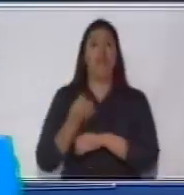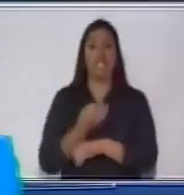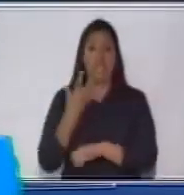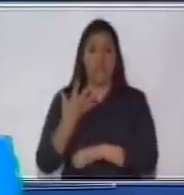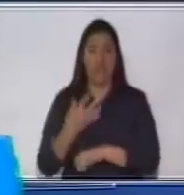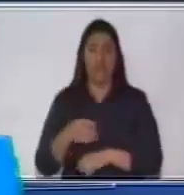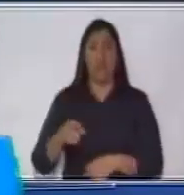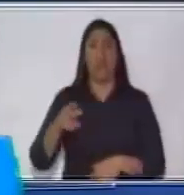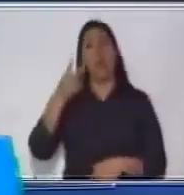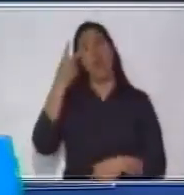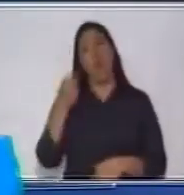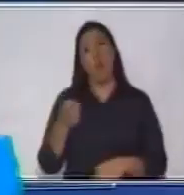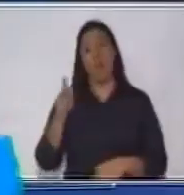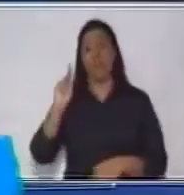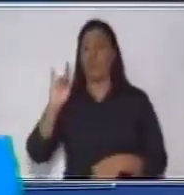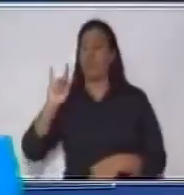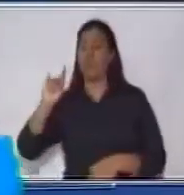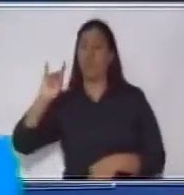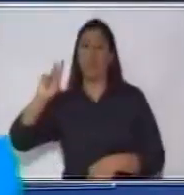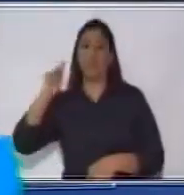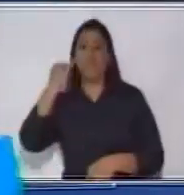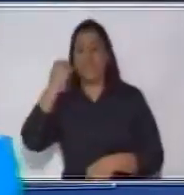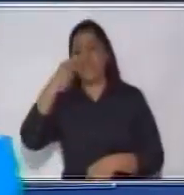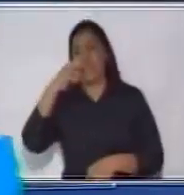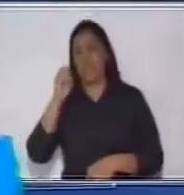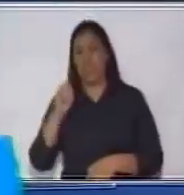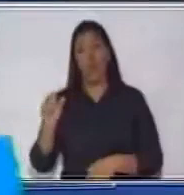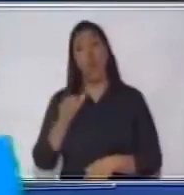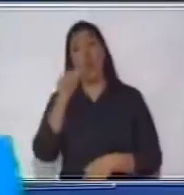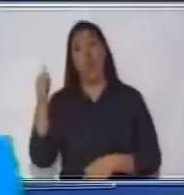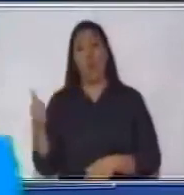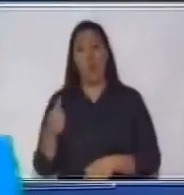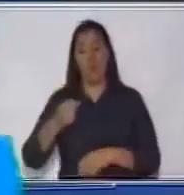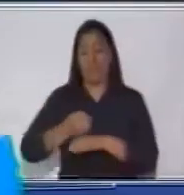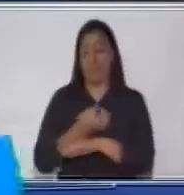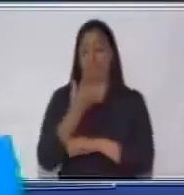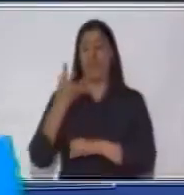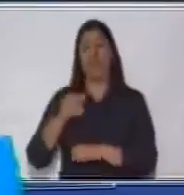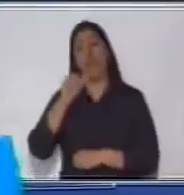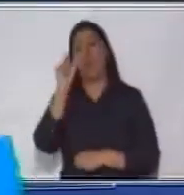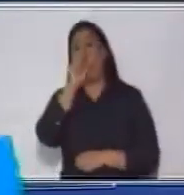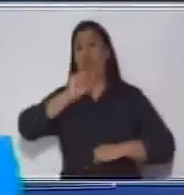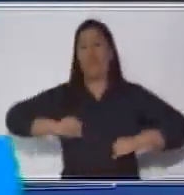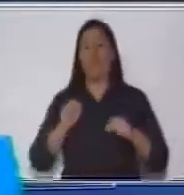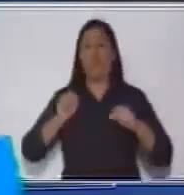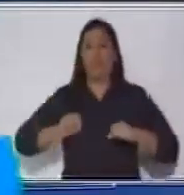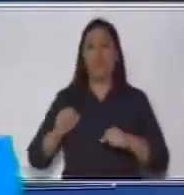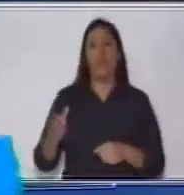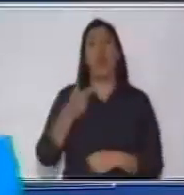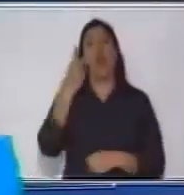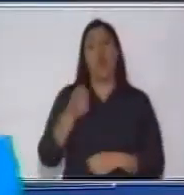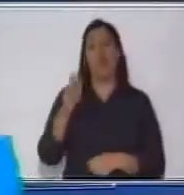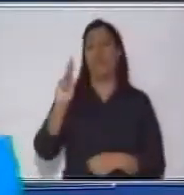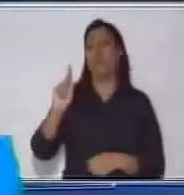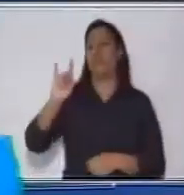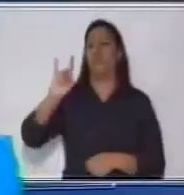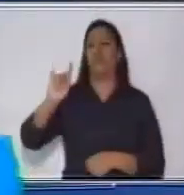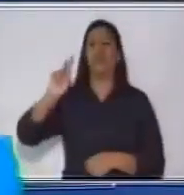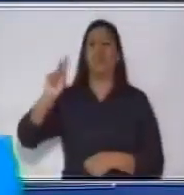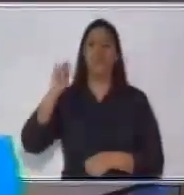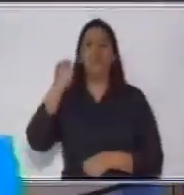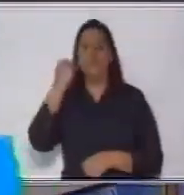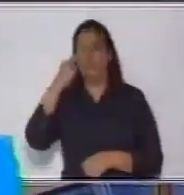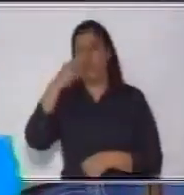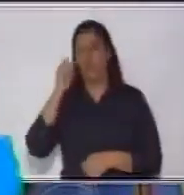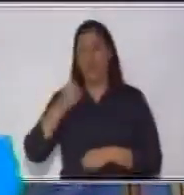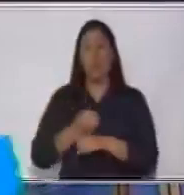Luego tenemos otra vez yuyito, ballena y le añadimos gallina. Luego tenemos yuyito, ballena, llave,